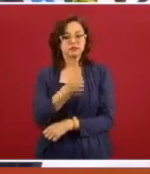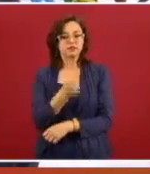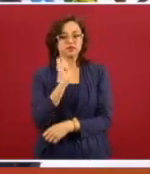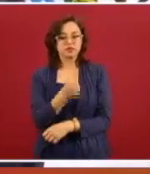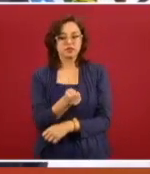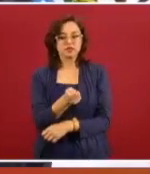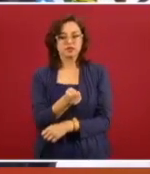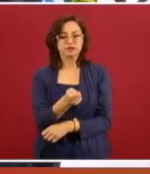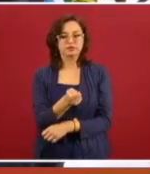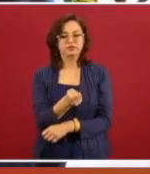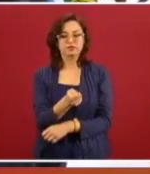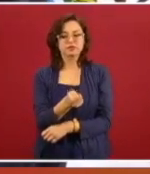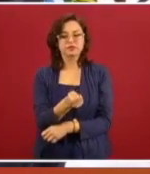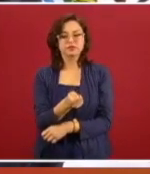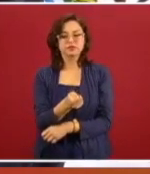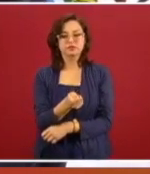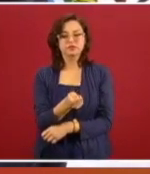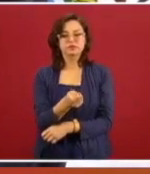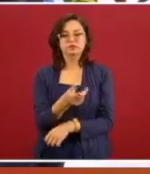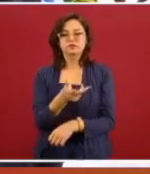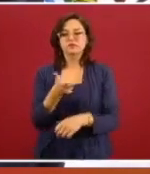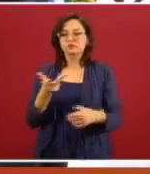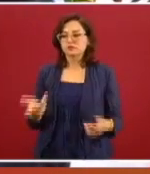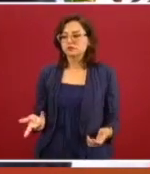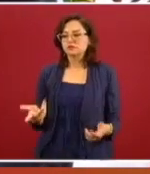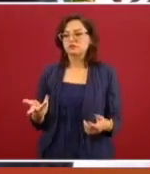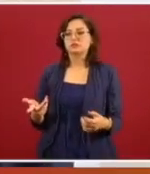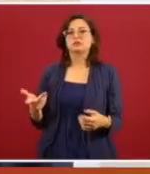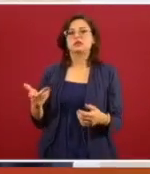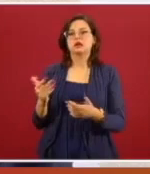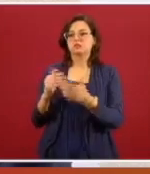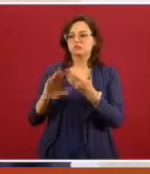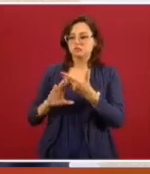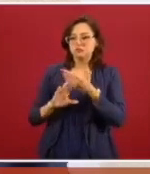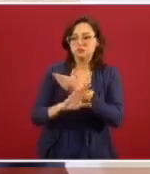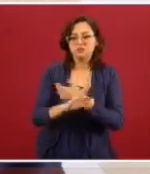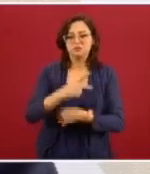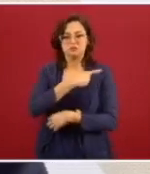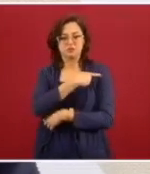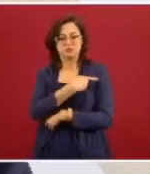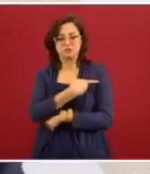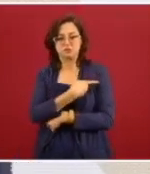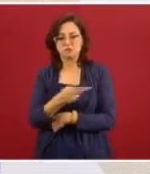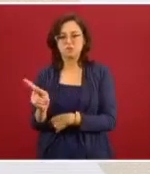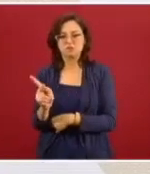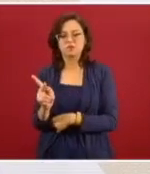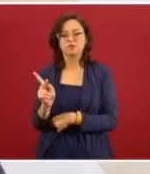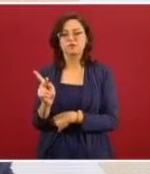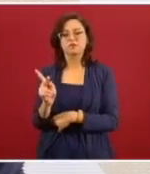que no haya pobreza, que no haya